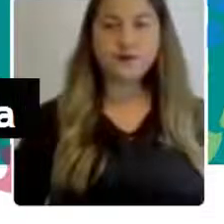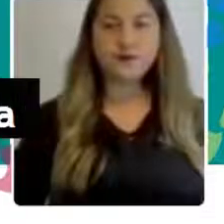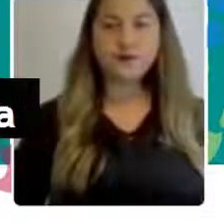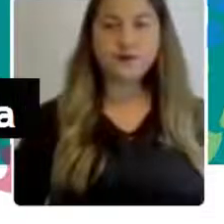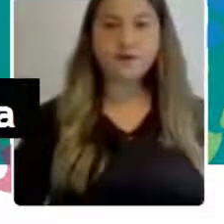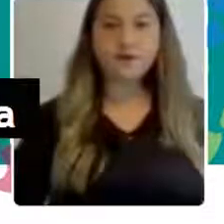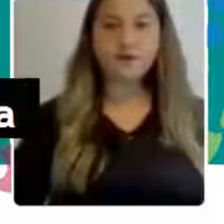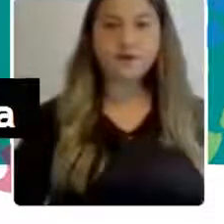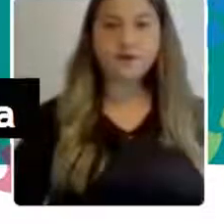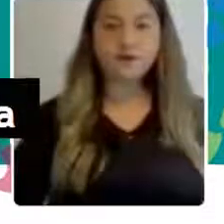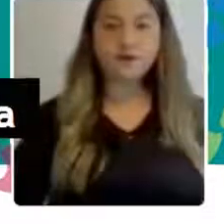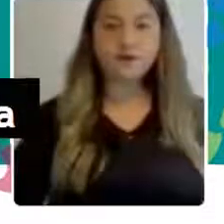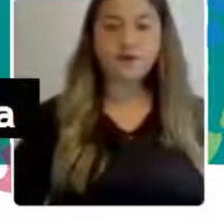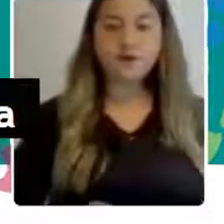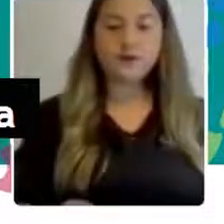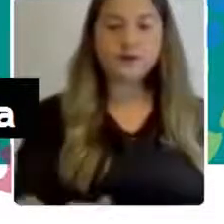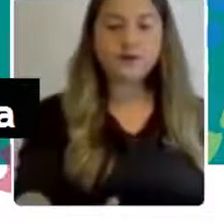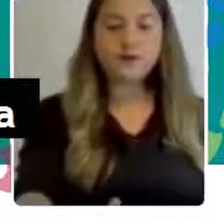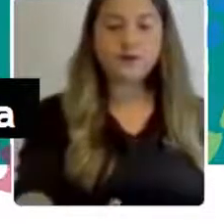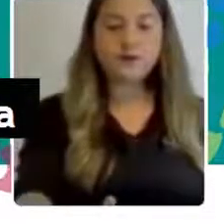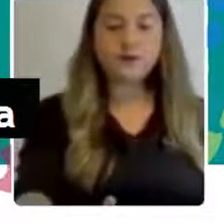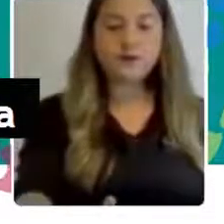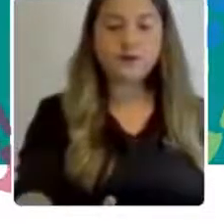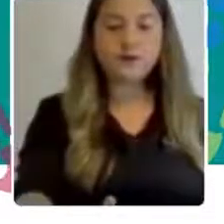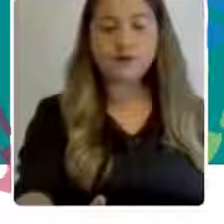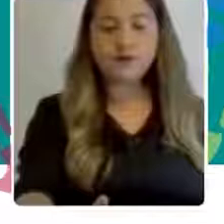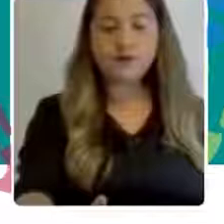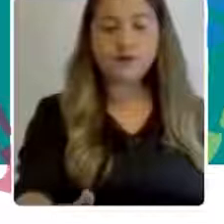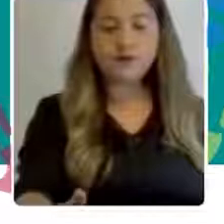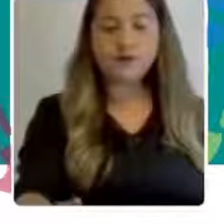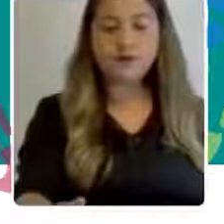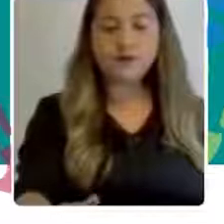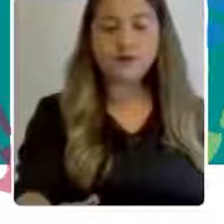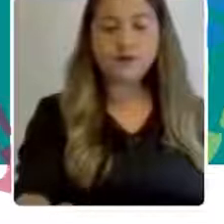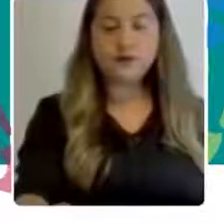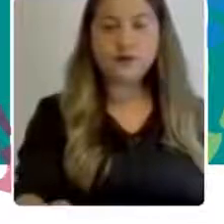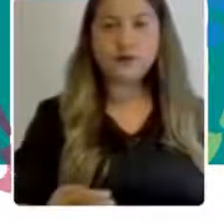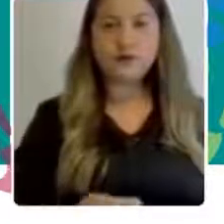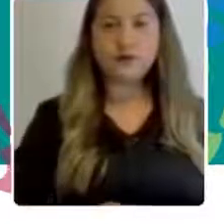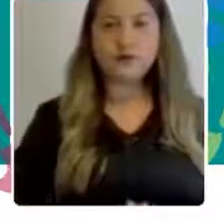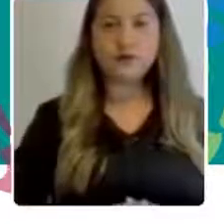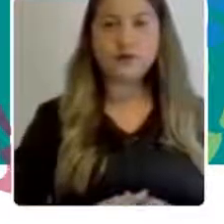naturaleza por parte de la industria farmacéutica o de insumos médicos.